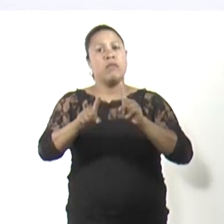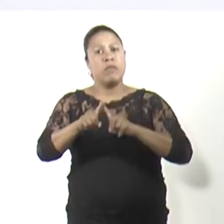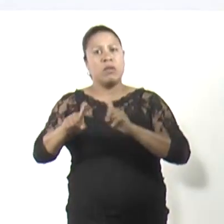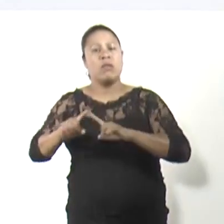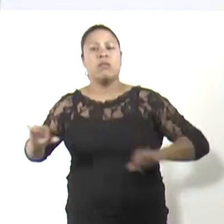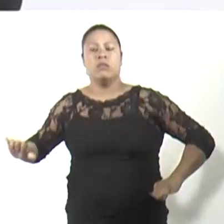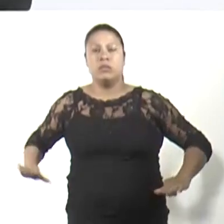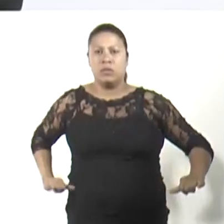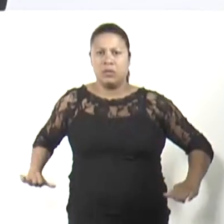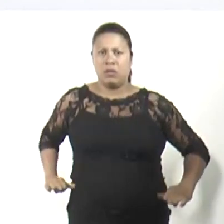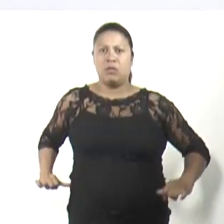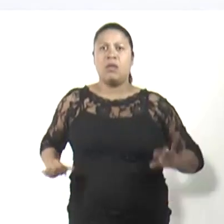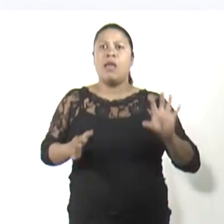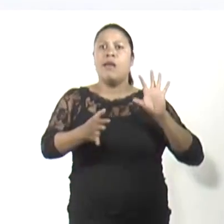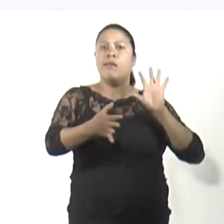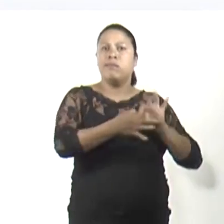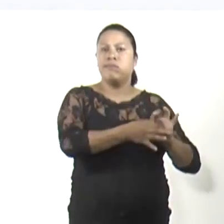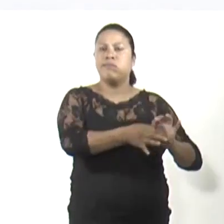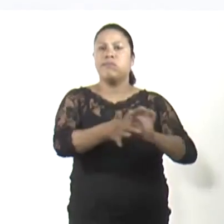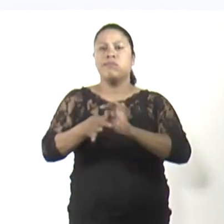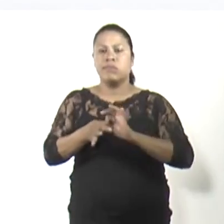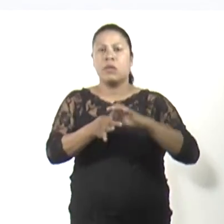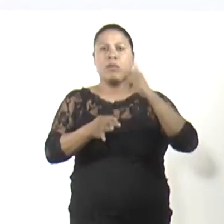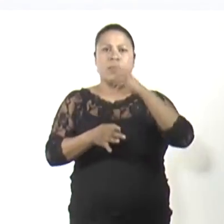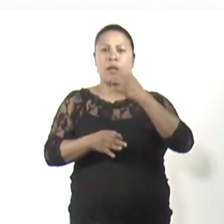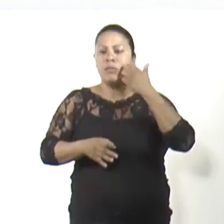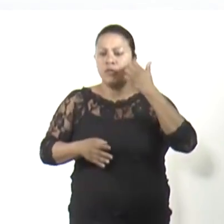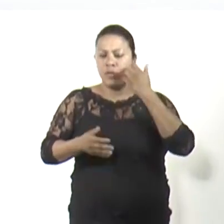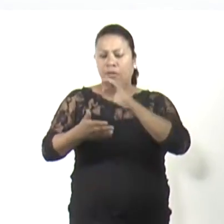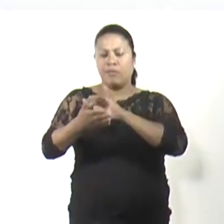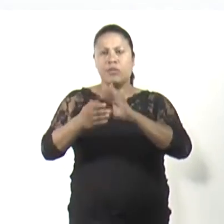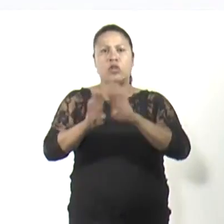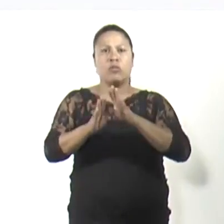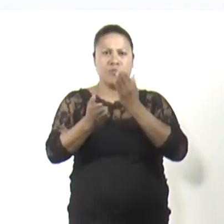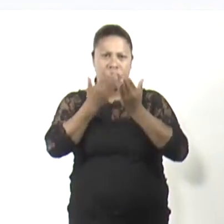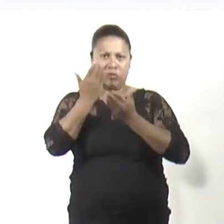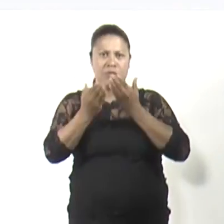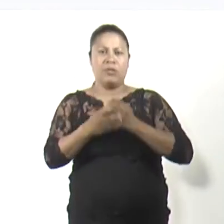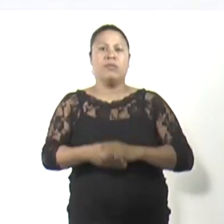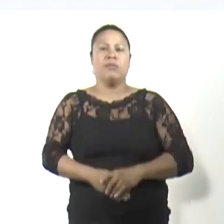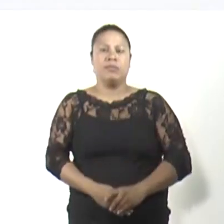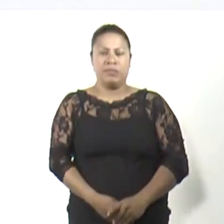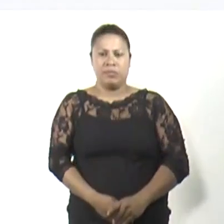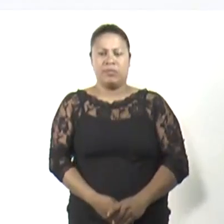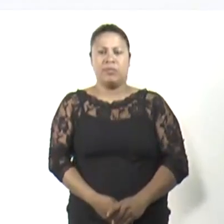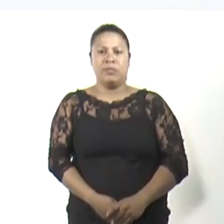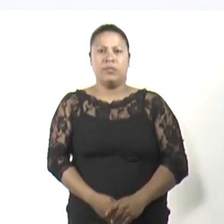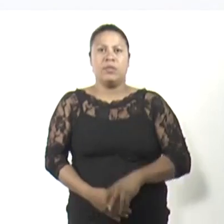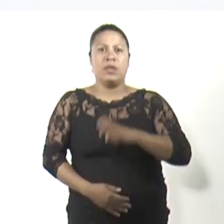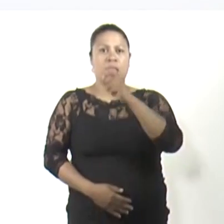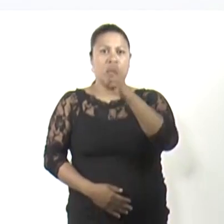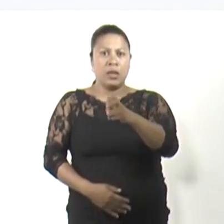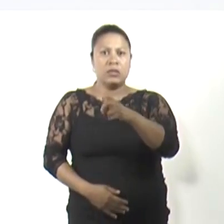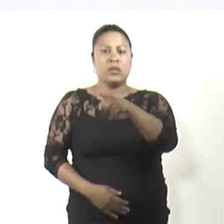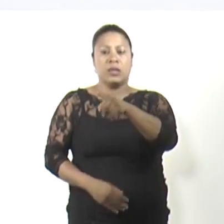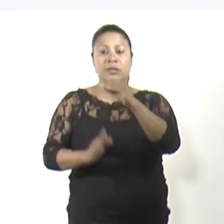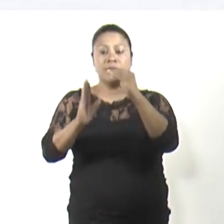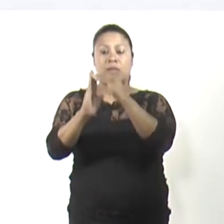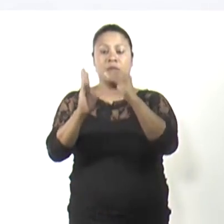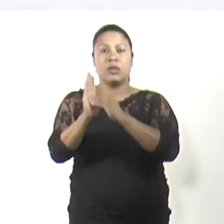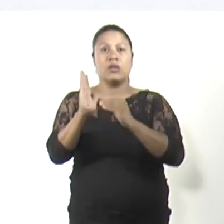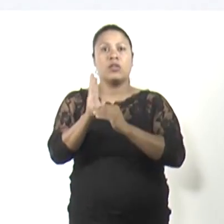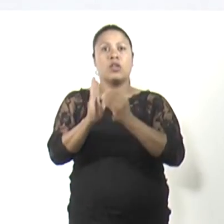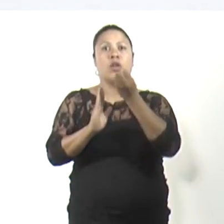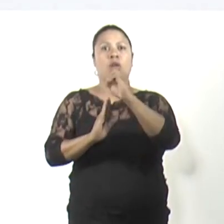actividades que va a establecer el docente o el facilitador. Entonces ahí se están estableciendo